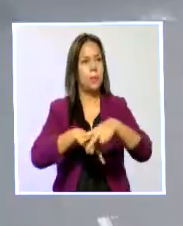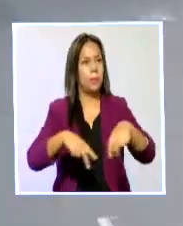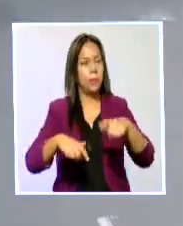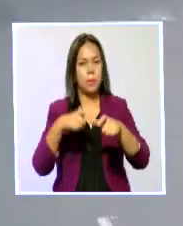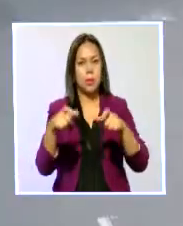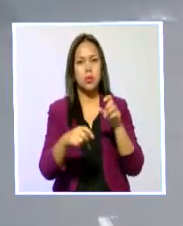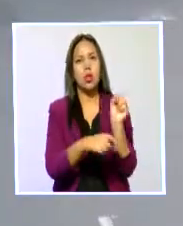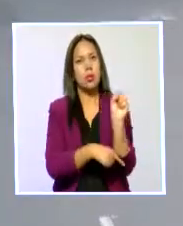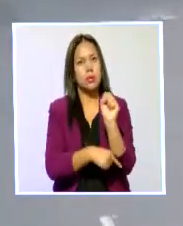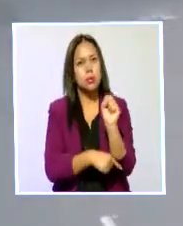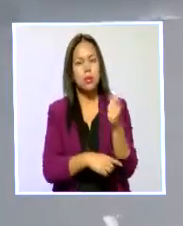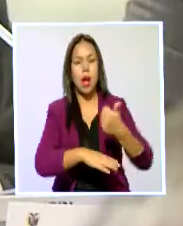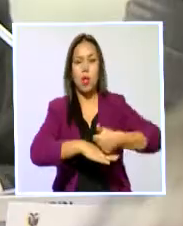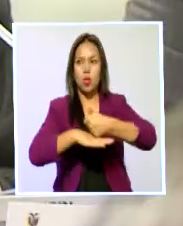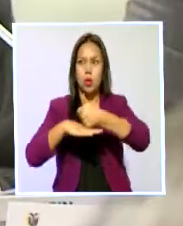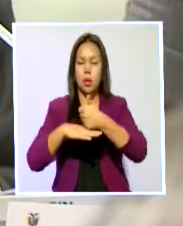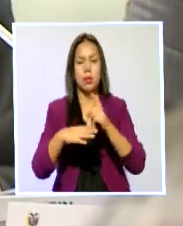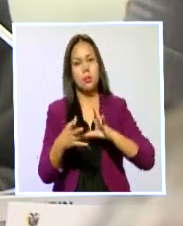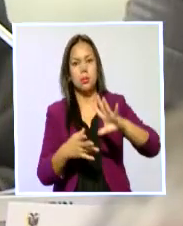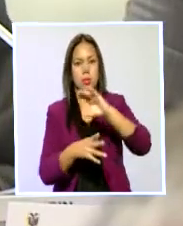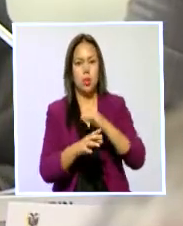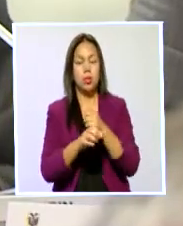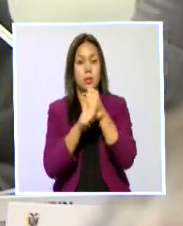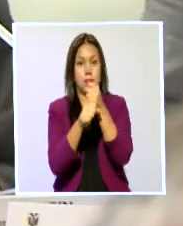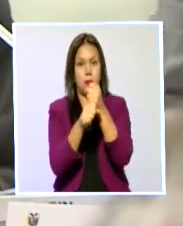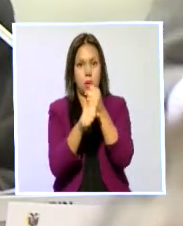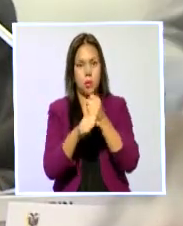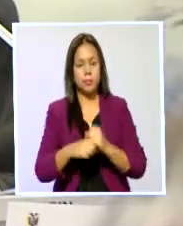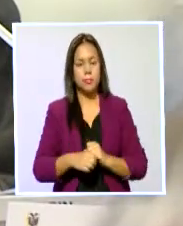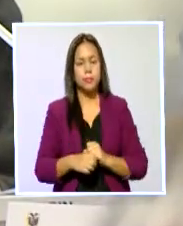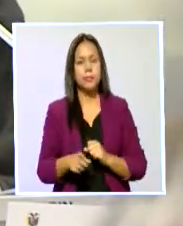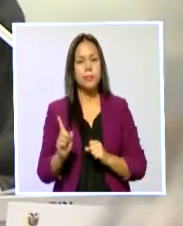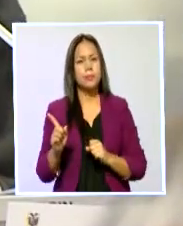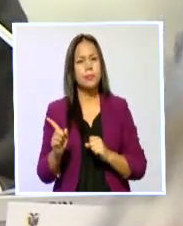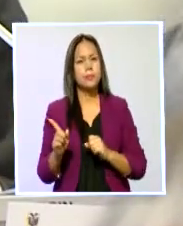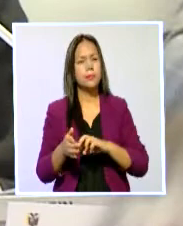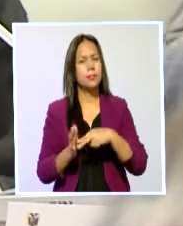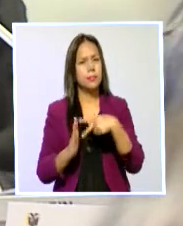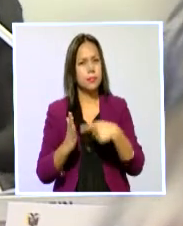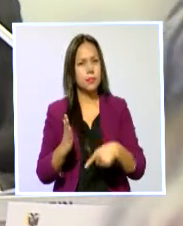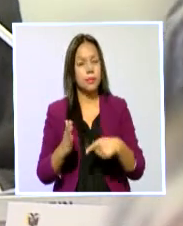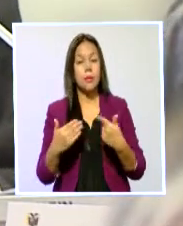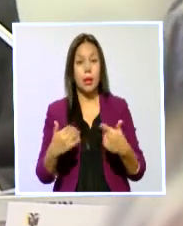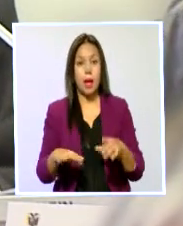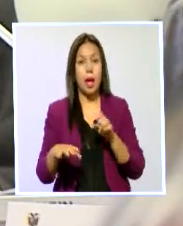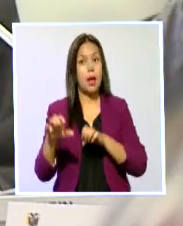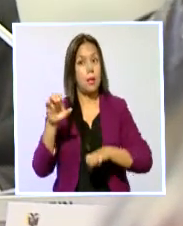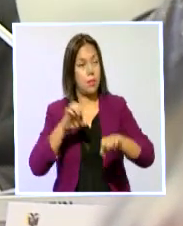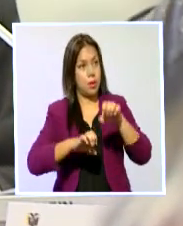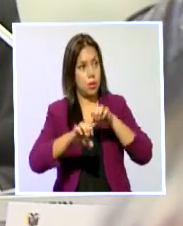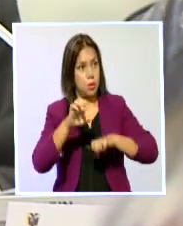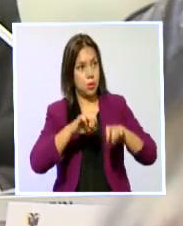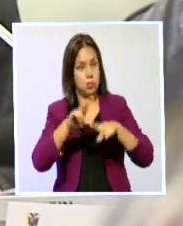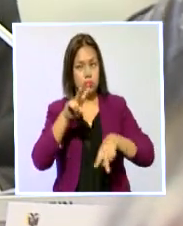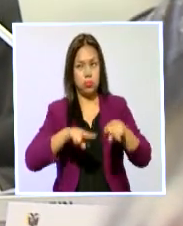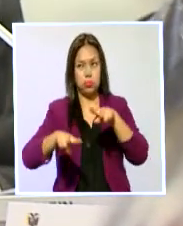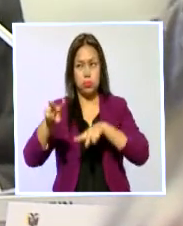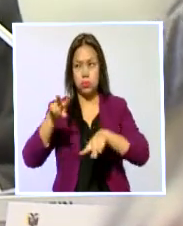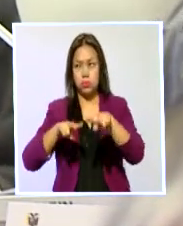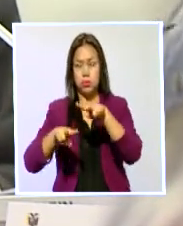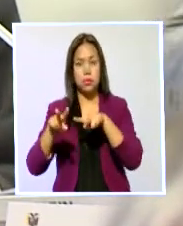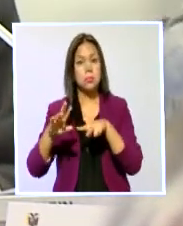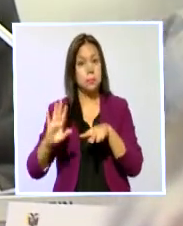efectiva respuesta de siniestros. Sí, eso tiene que ver hay auditorías viales que están en marcha para